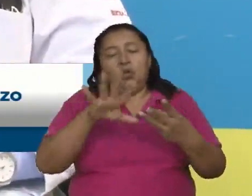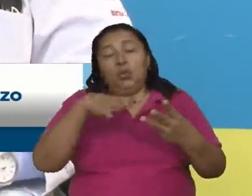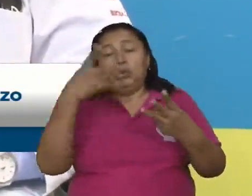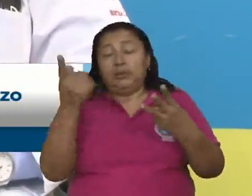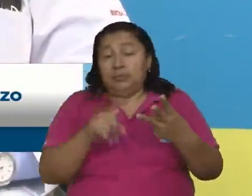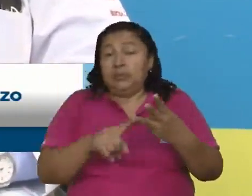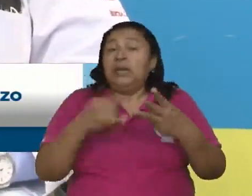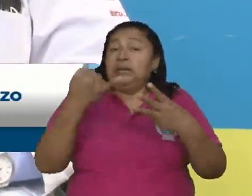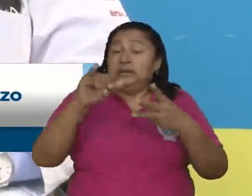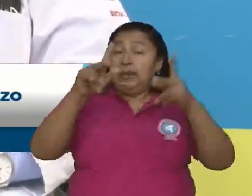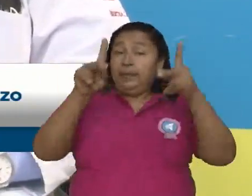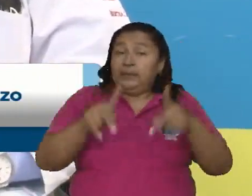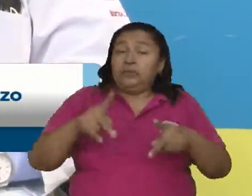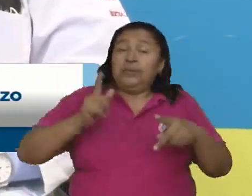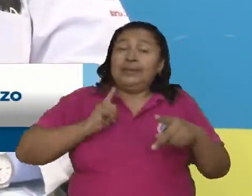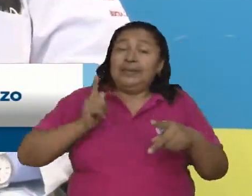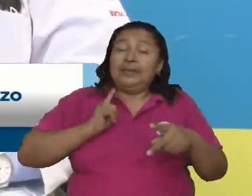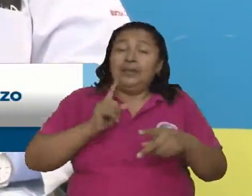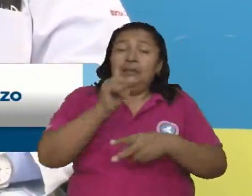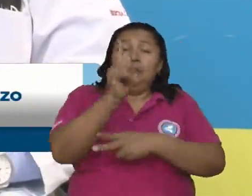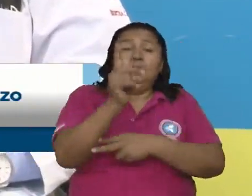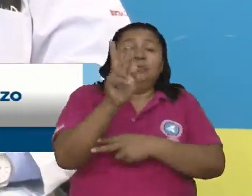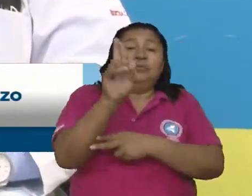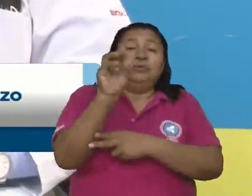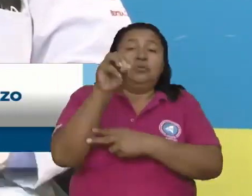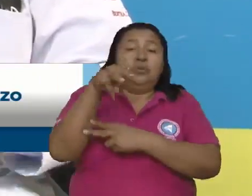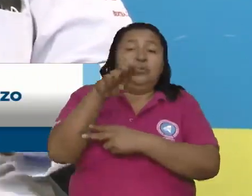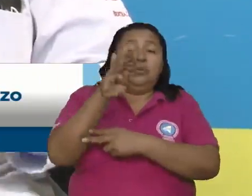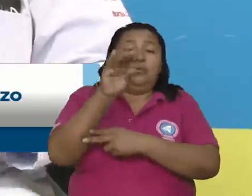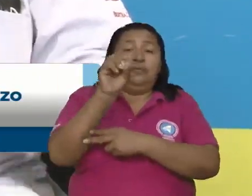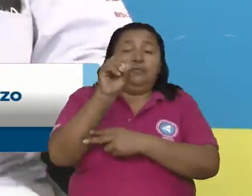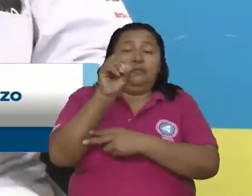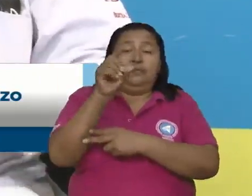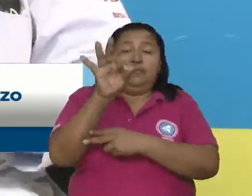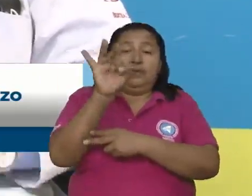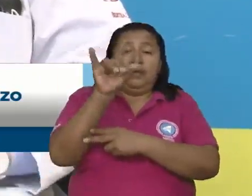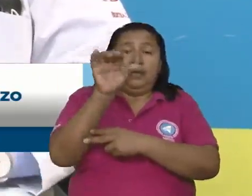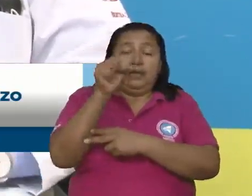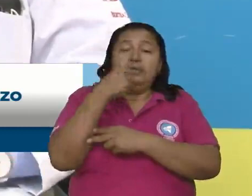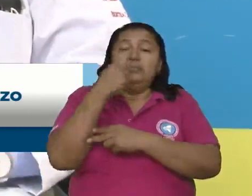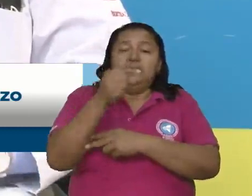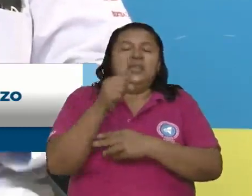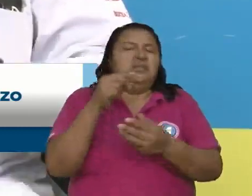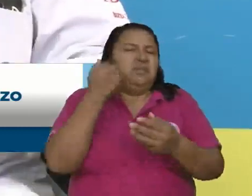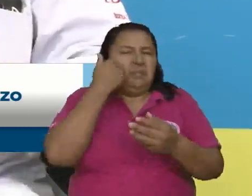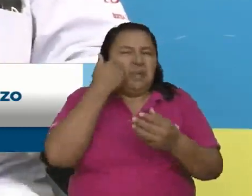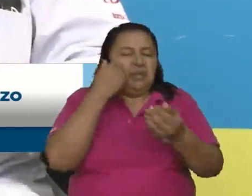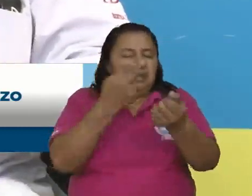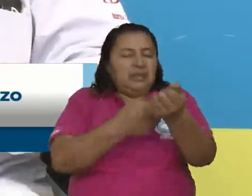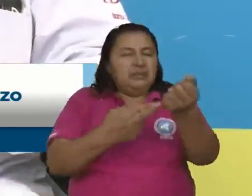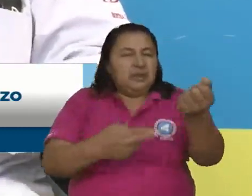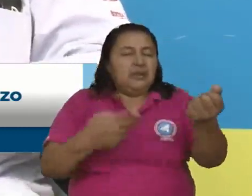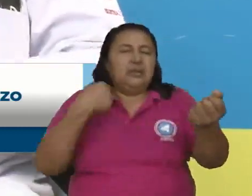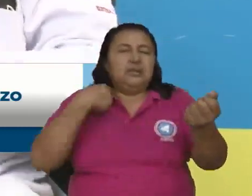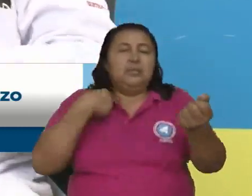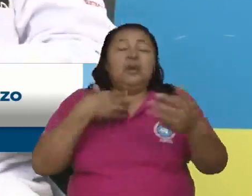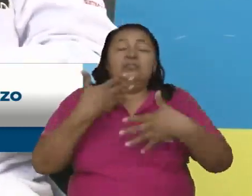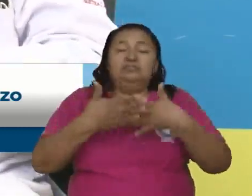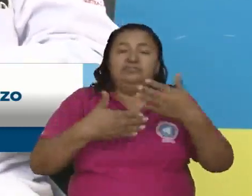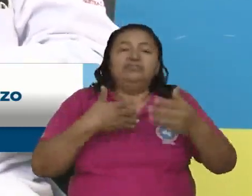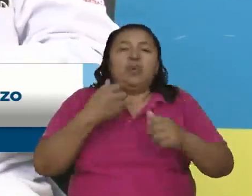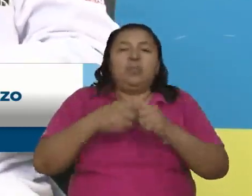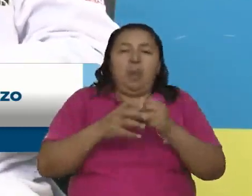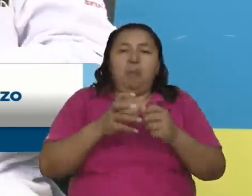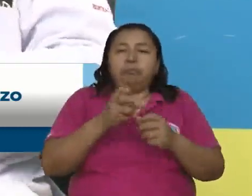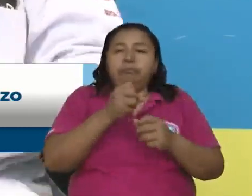si la paciente es portadora de trombofilias. Las trombofilias son enfermedades de la sangre que tienden a favorecer la